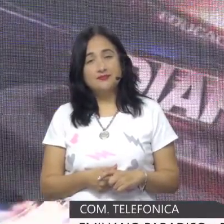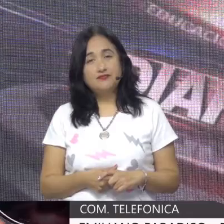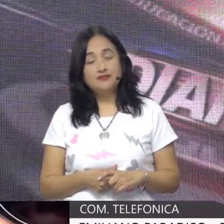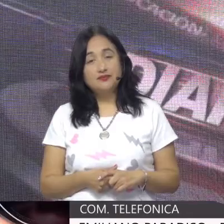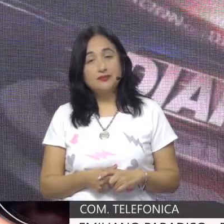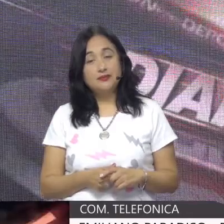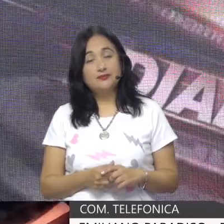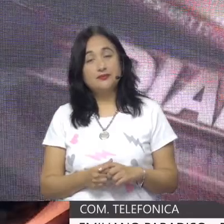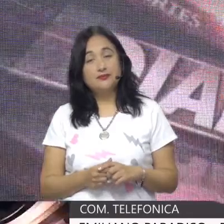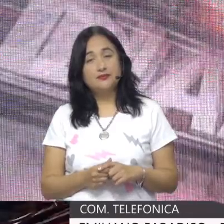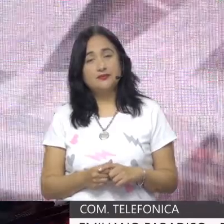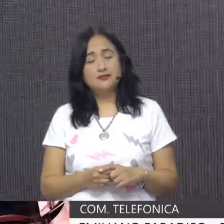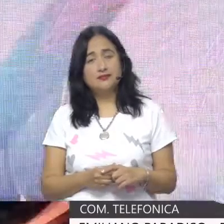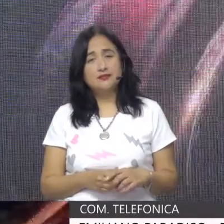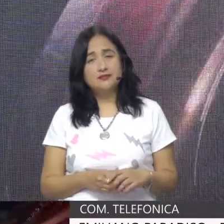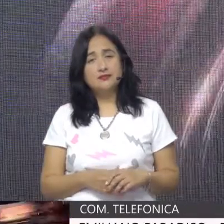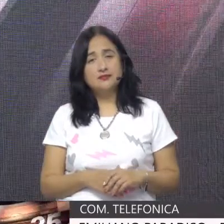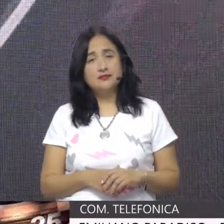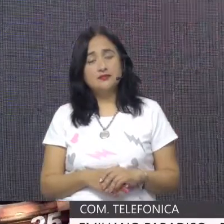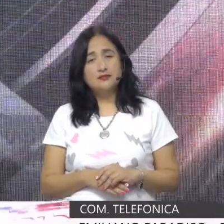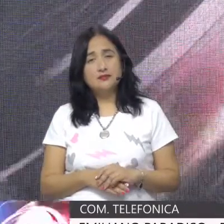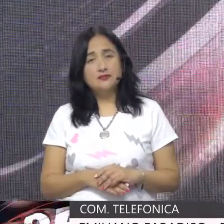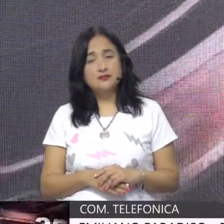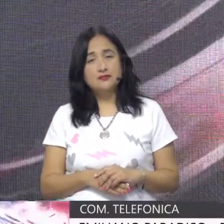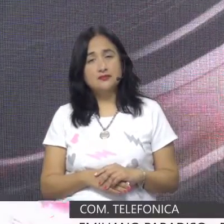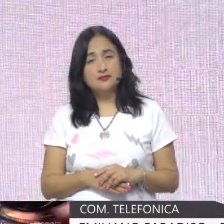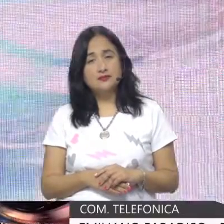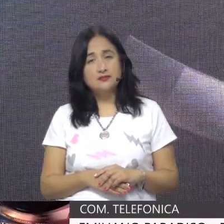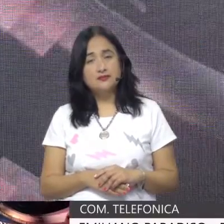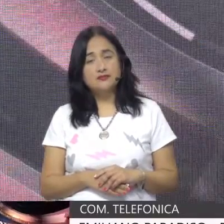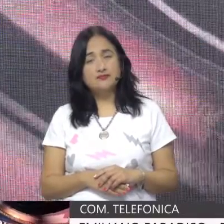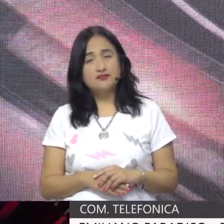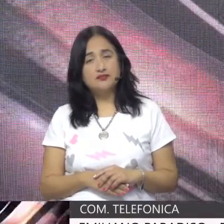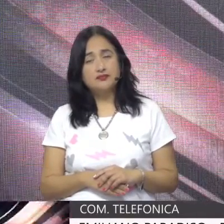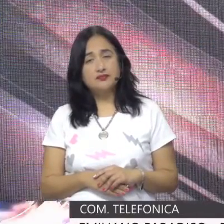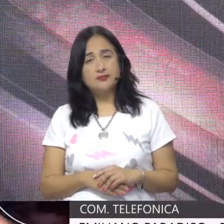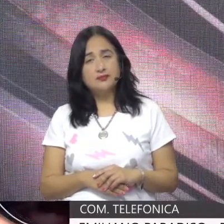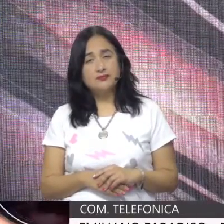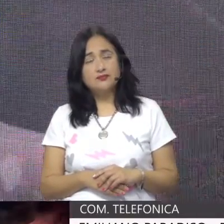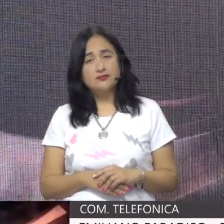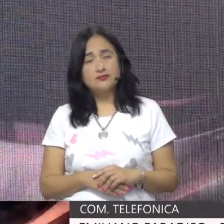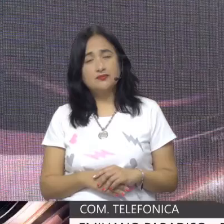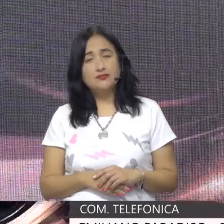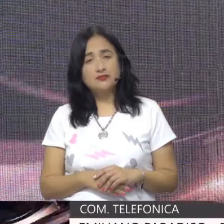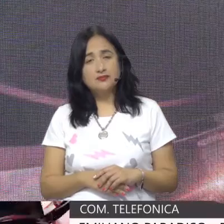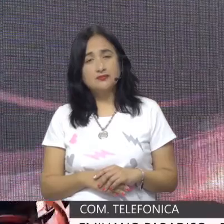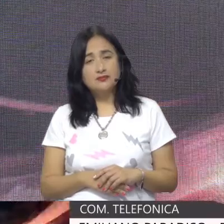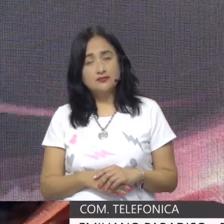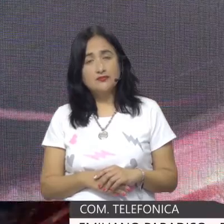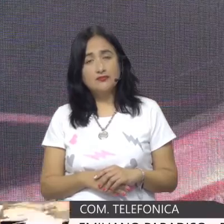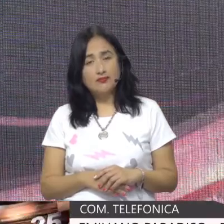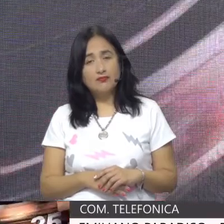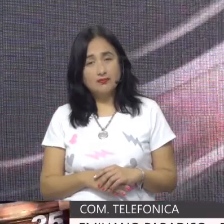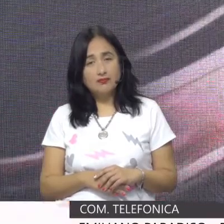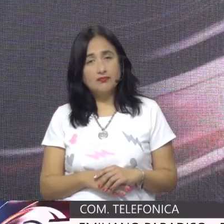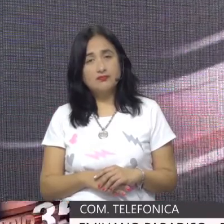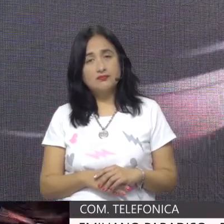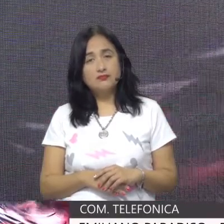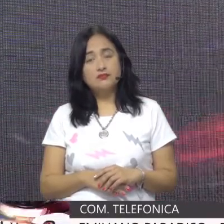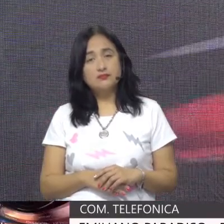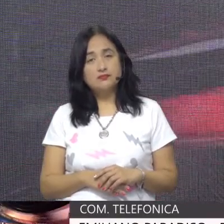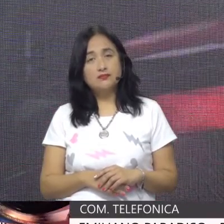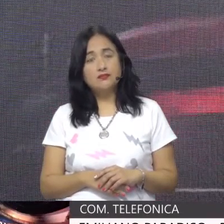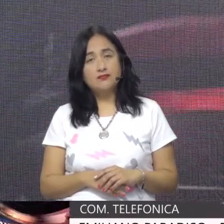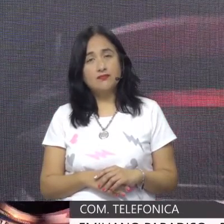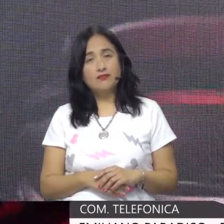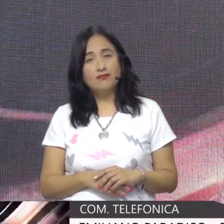el porcentaje, digamos, la cantidad de megas que tiene que tener un teléfono de cualquier pibe para poder descargar material de estudio,